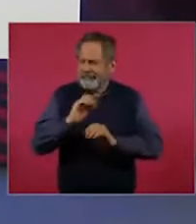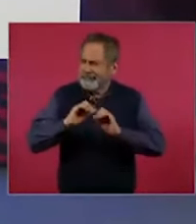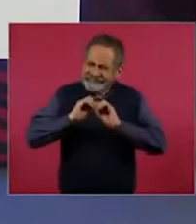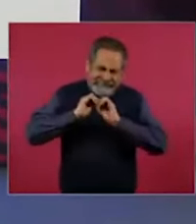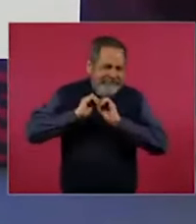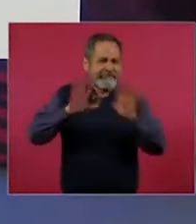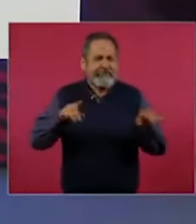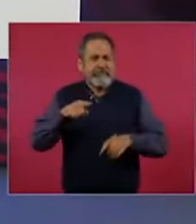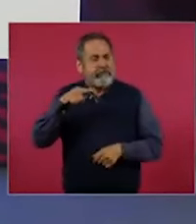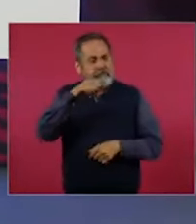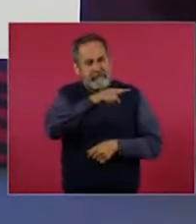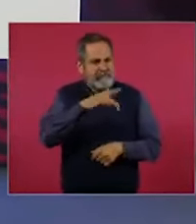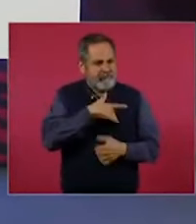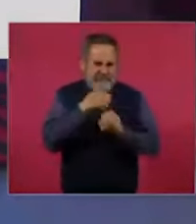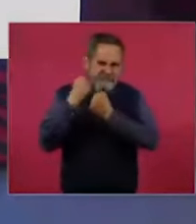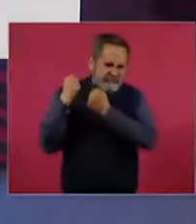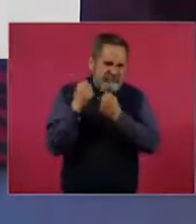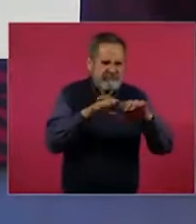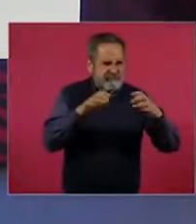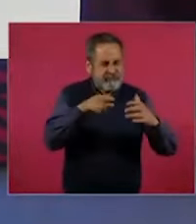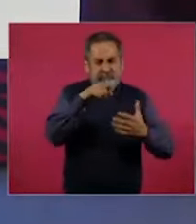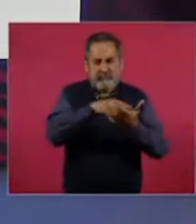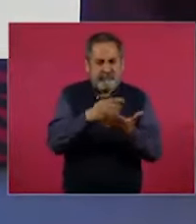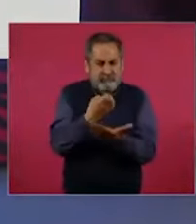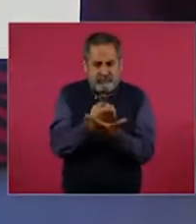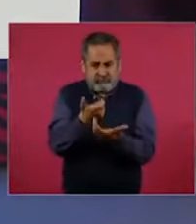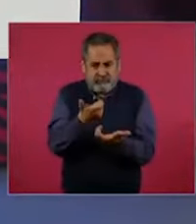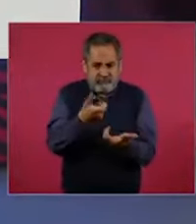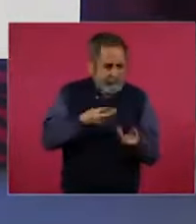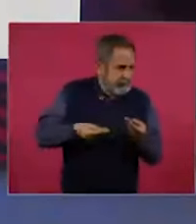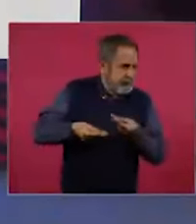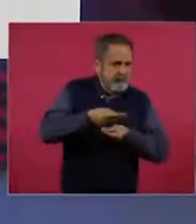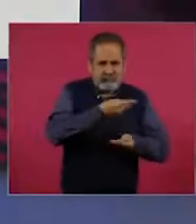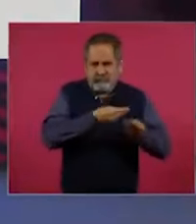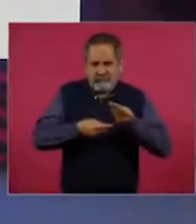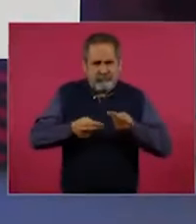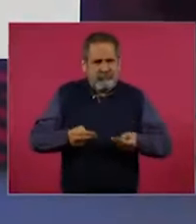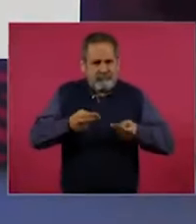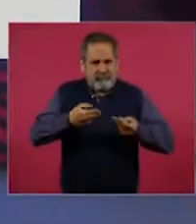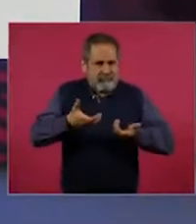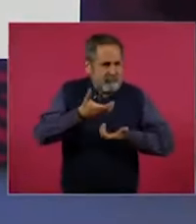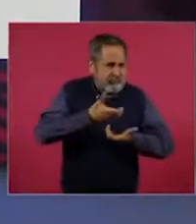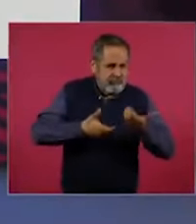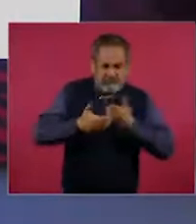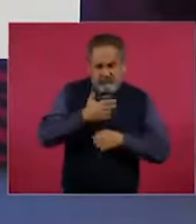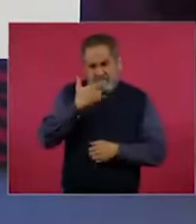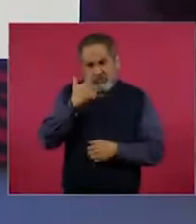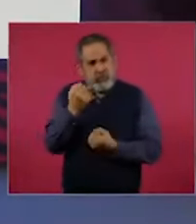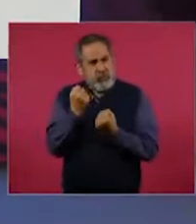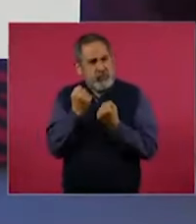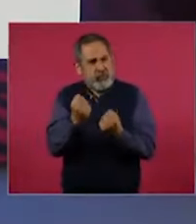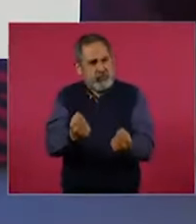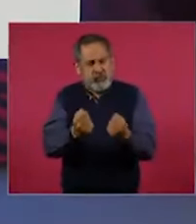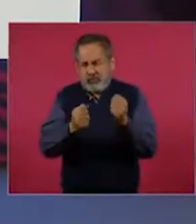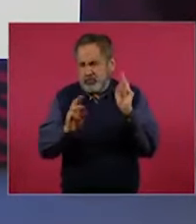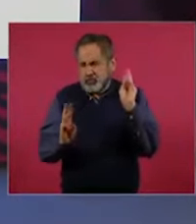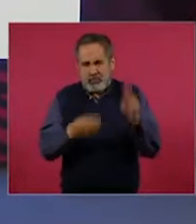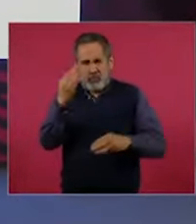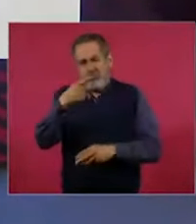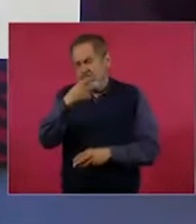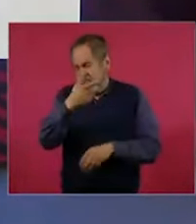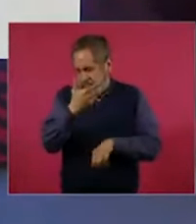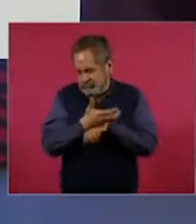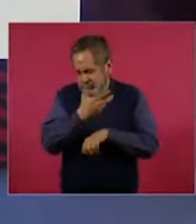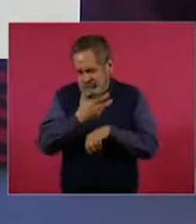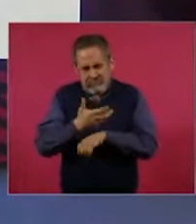desinformados manipuladores de este tema a lee el artículo sobre el artículo constitucional sobre la asignación de diputados